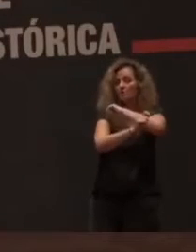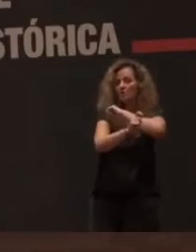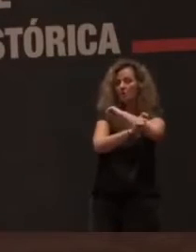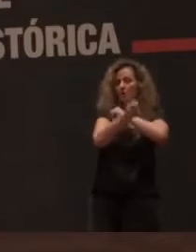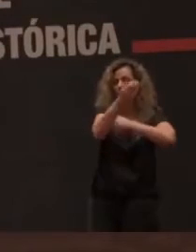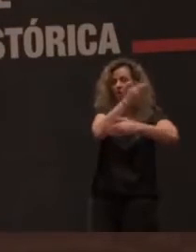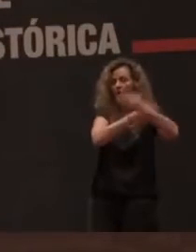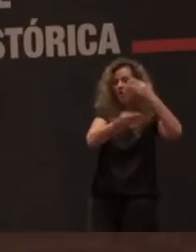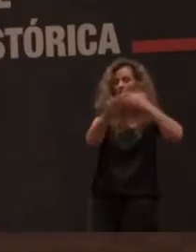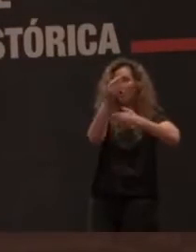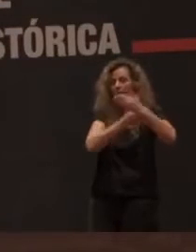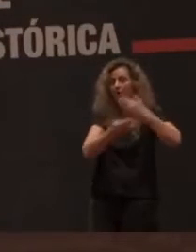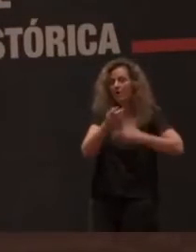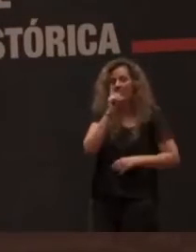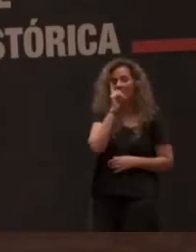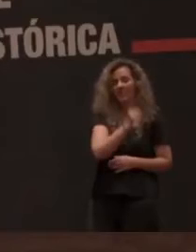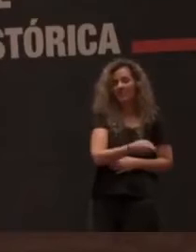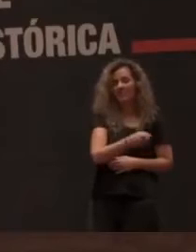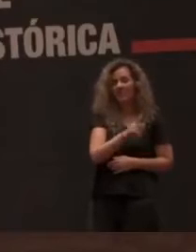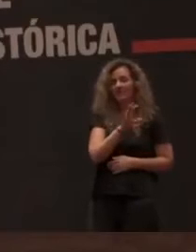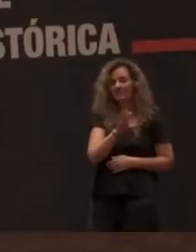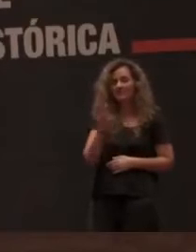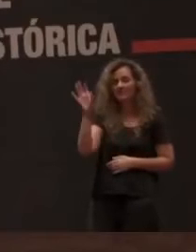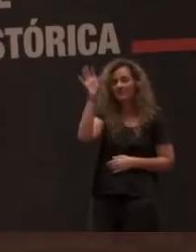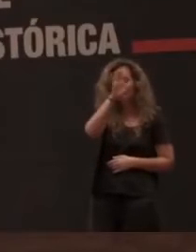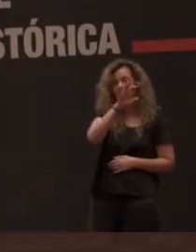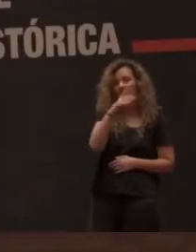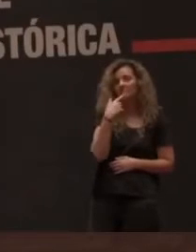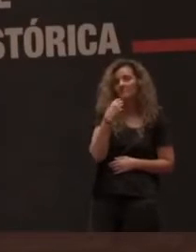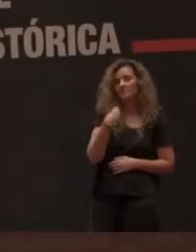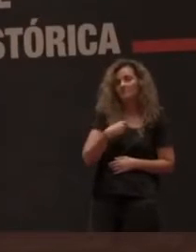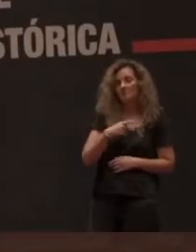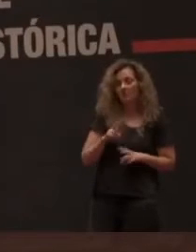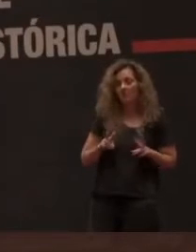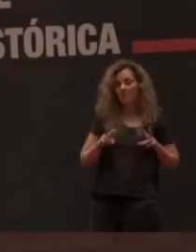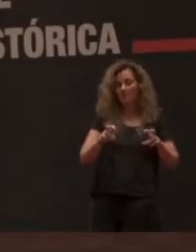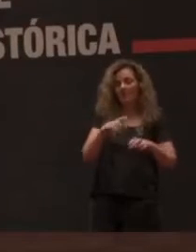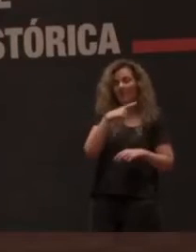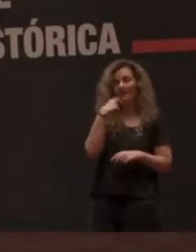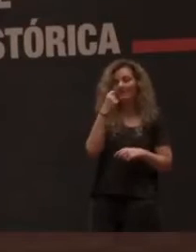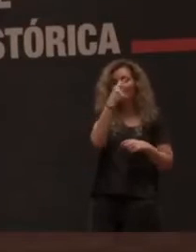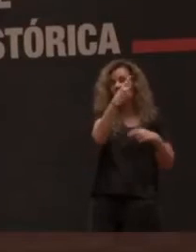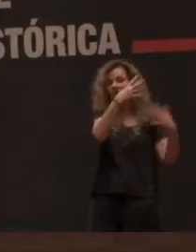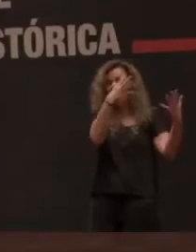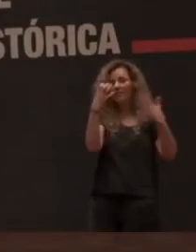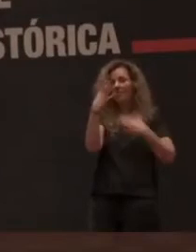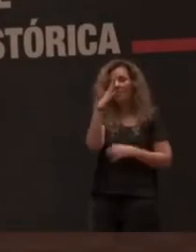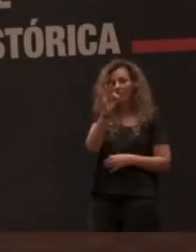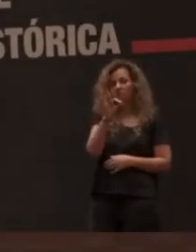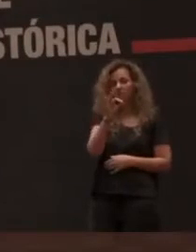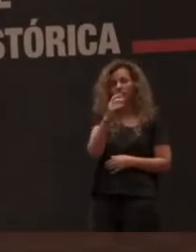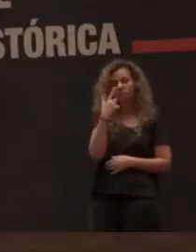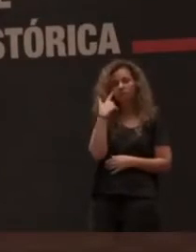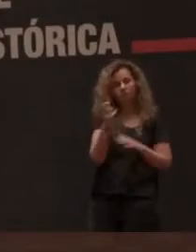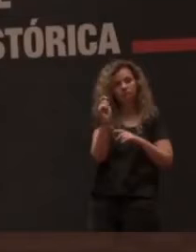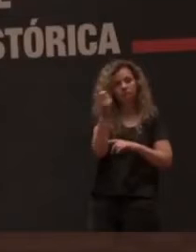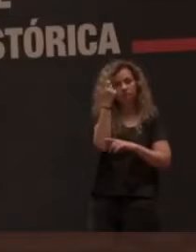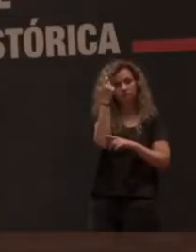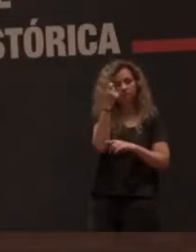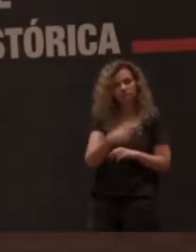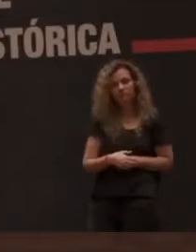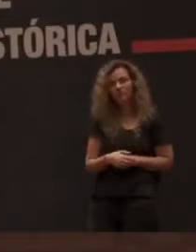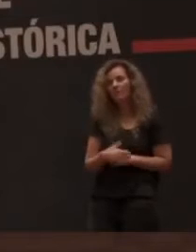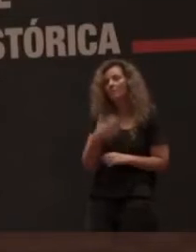de colaboración con estas dictaduras de signo tarifista de las clases medias fuerte, no lo hizo tan mal. Porque